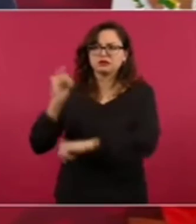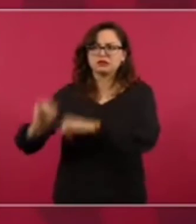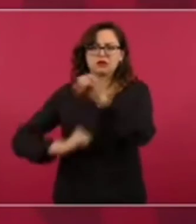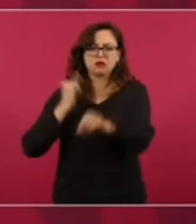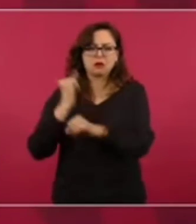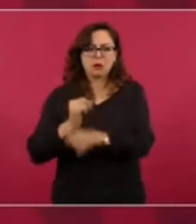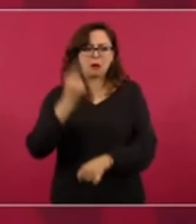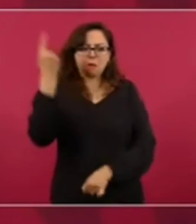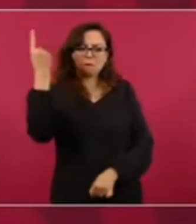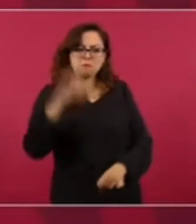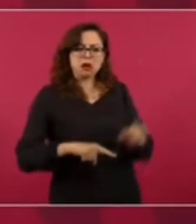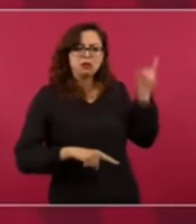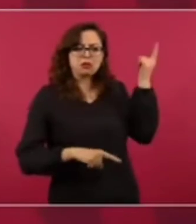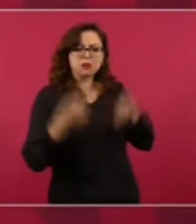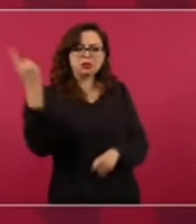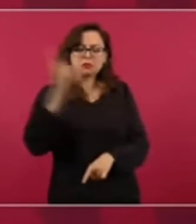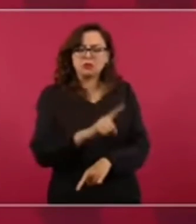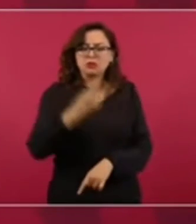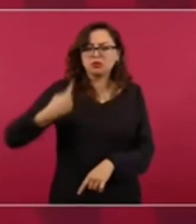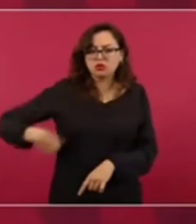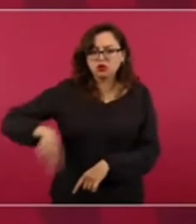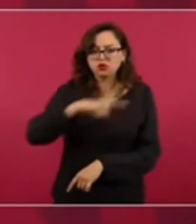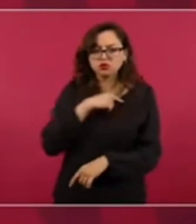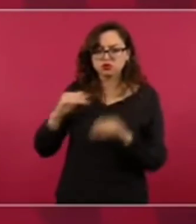a los acuerdos internacionales.